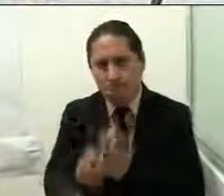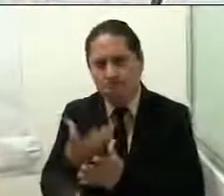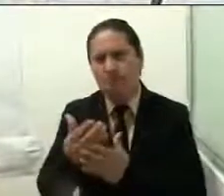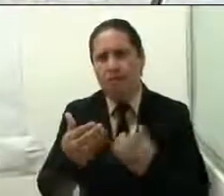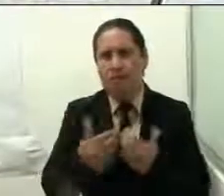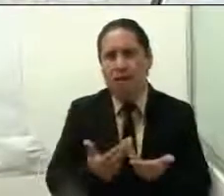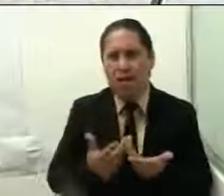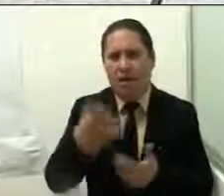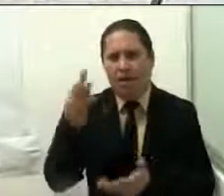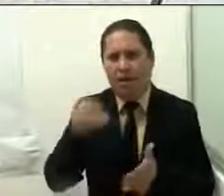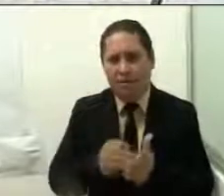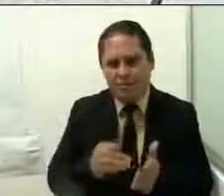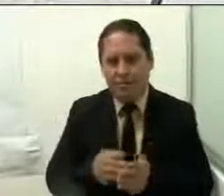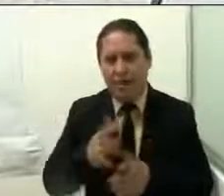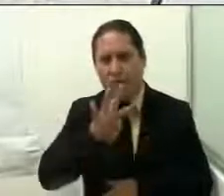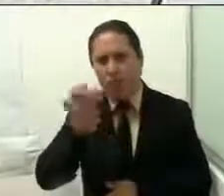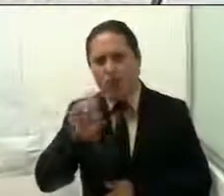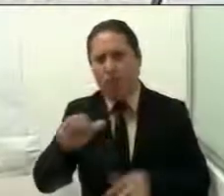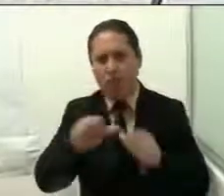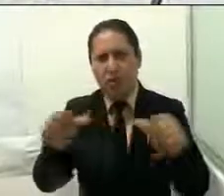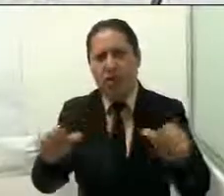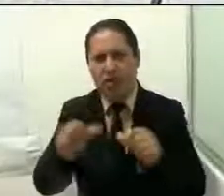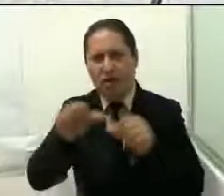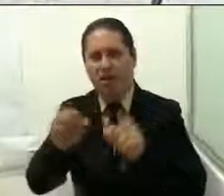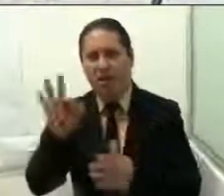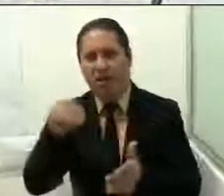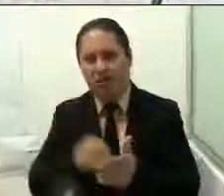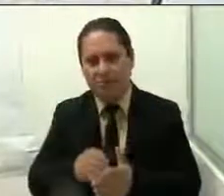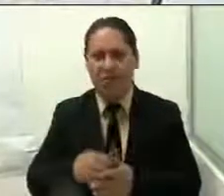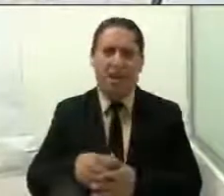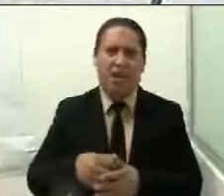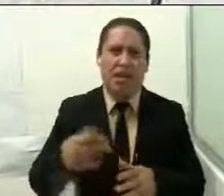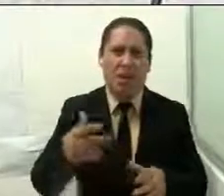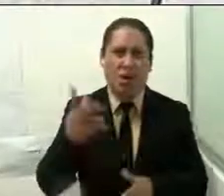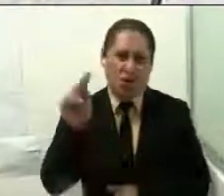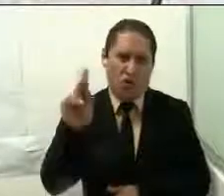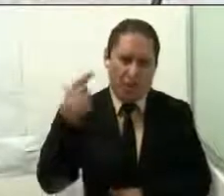3.400 hectáreas de 3.087 usuarios